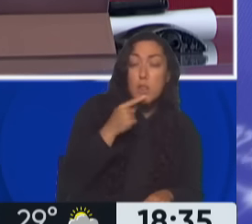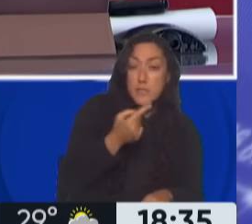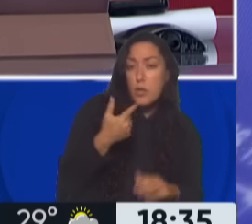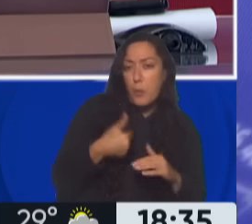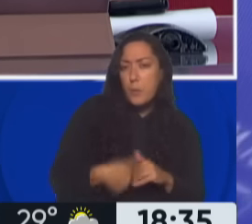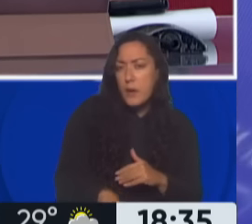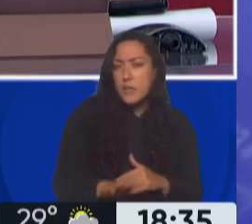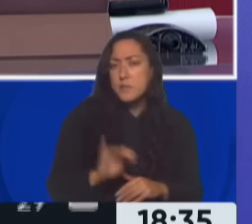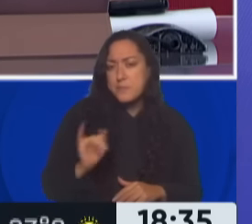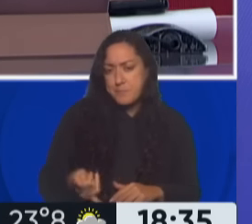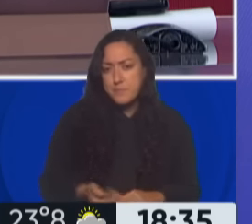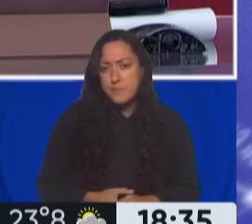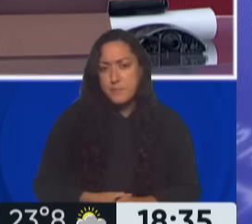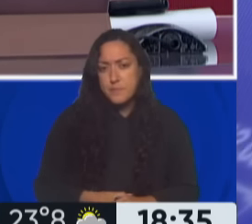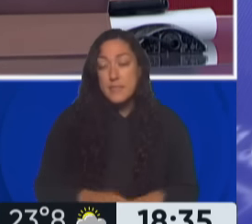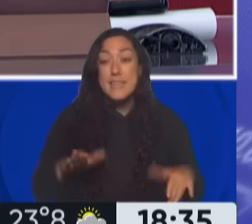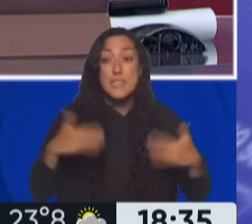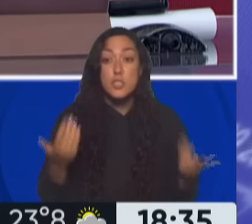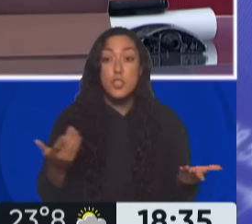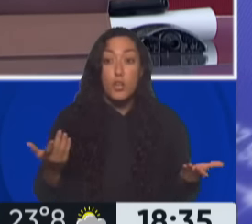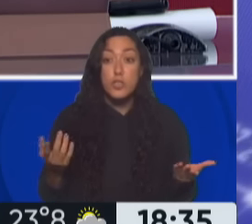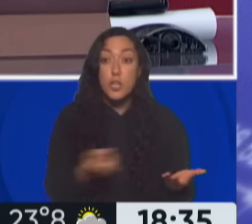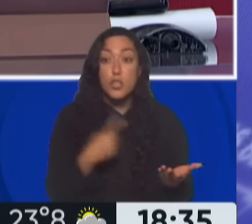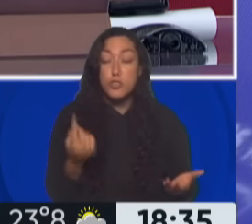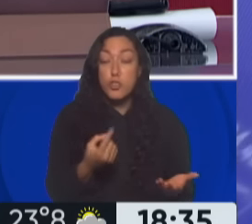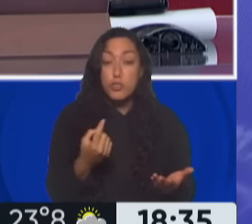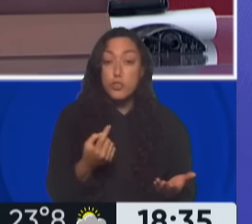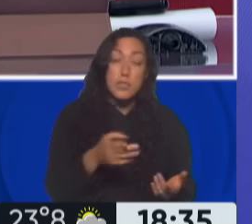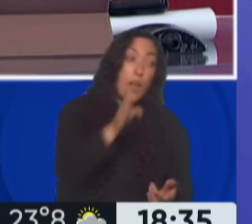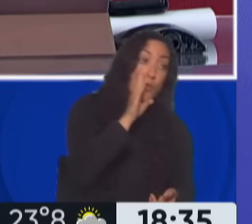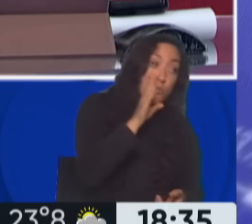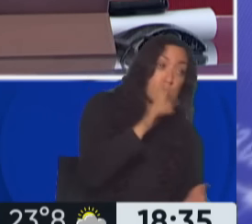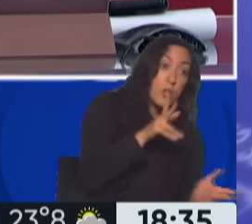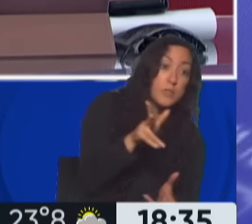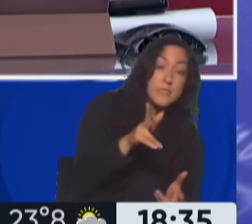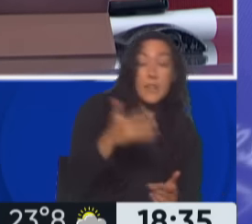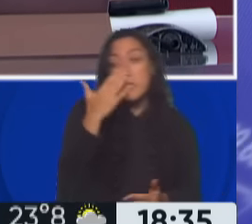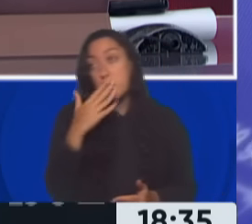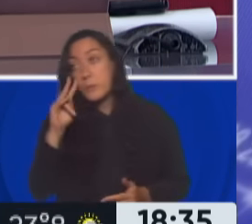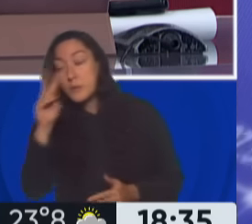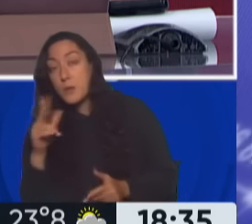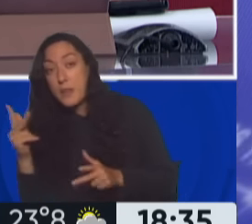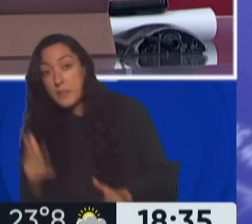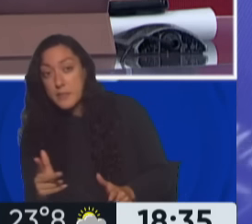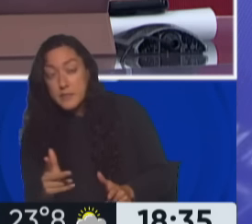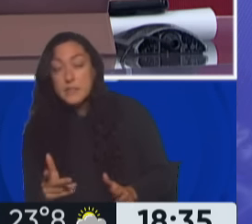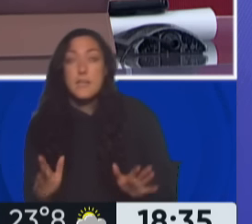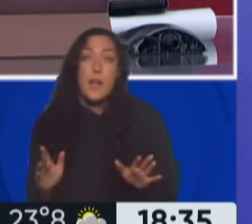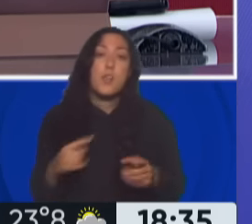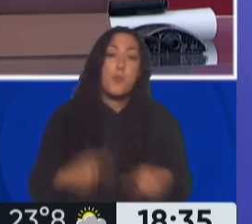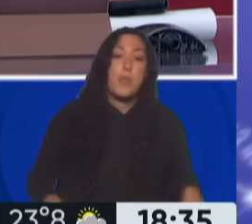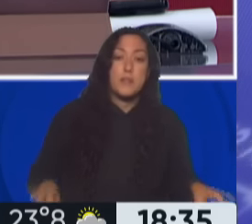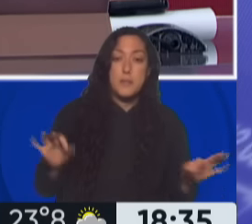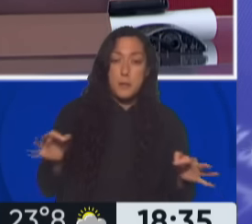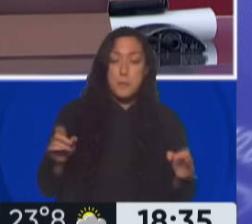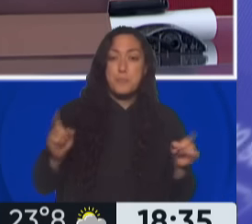va a hacer, ¿no? Sí. Entonces nos vamos enterando un poco de lo que dice Estados Unidos y después lo que dicen desde Venezuela. En ese contexto también habló